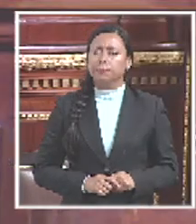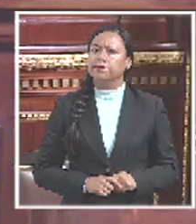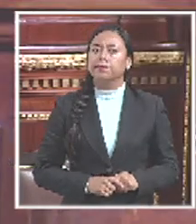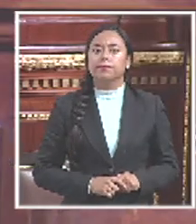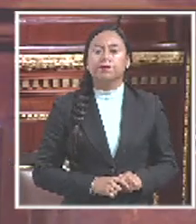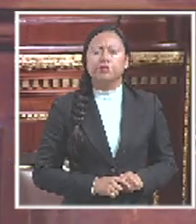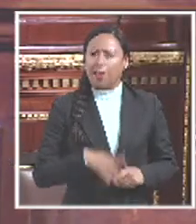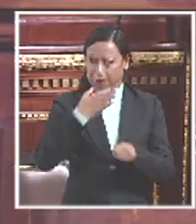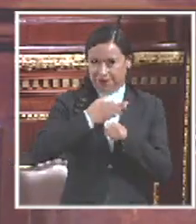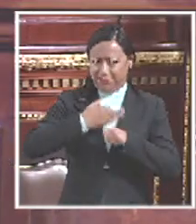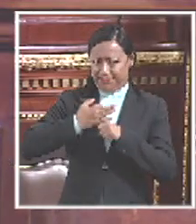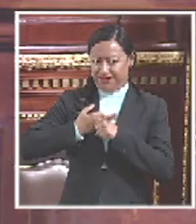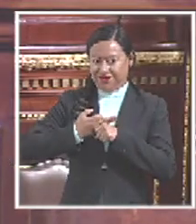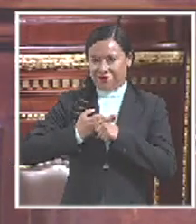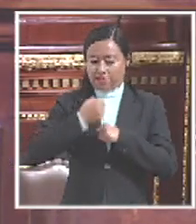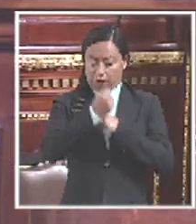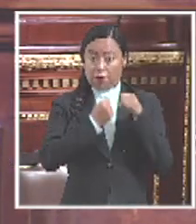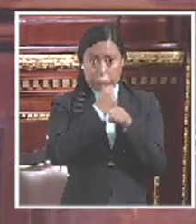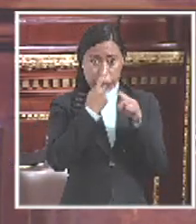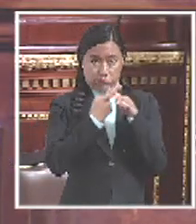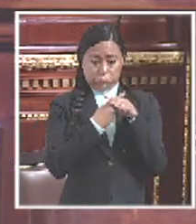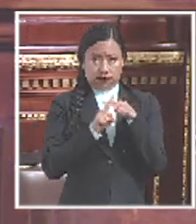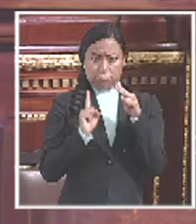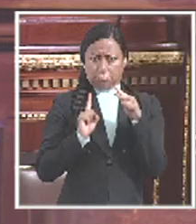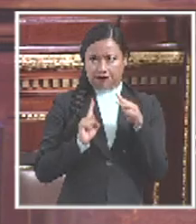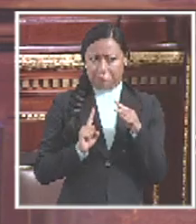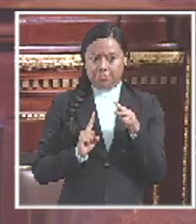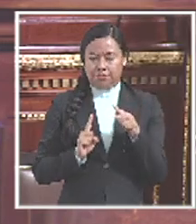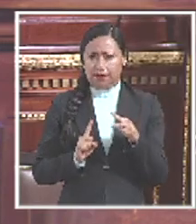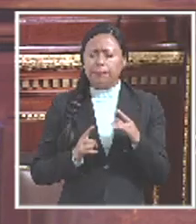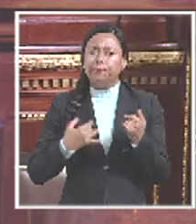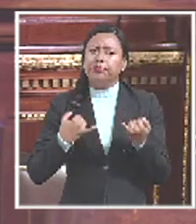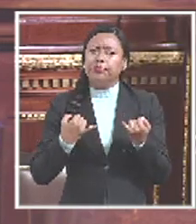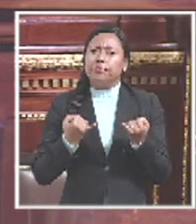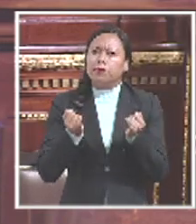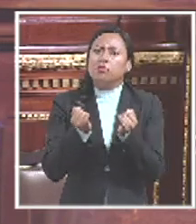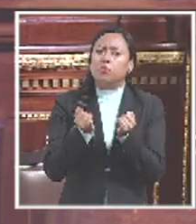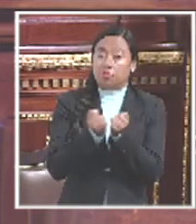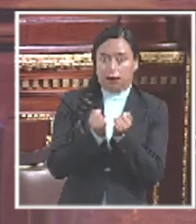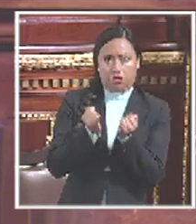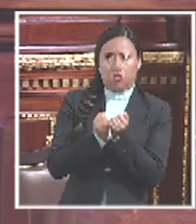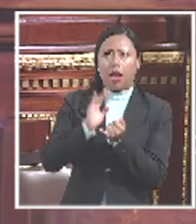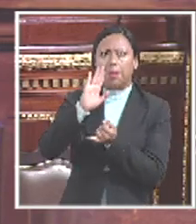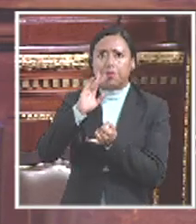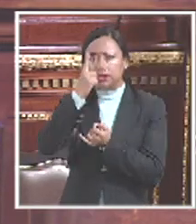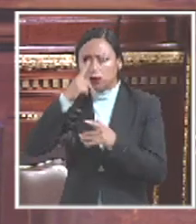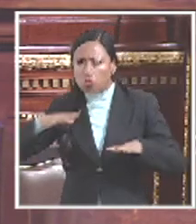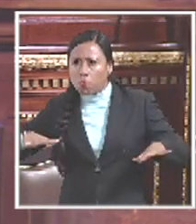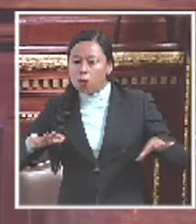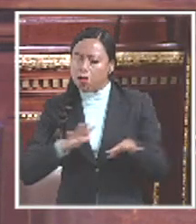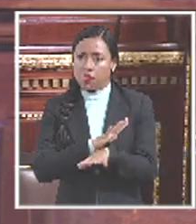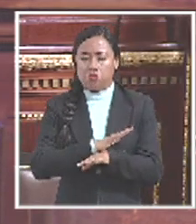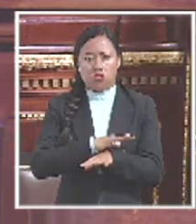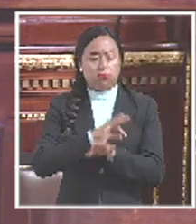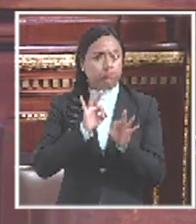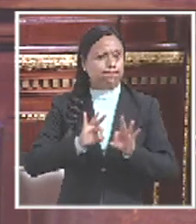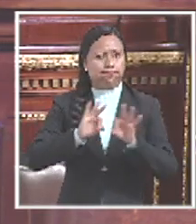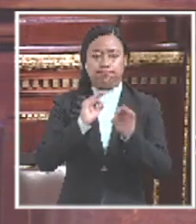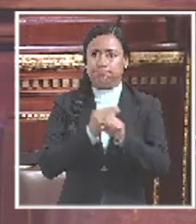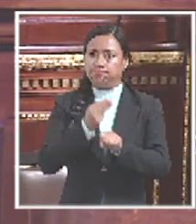se inicia, también se inició un cambio radical en la